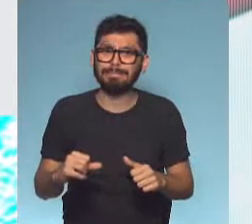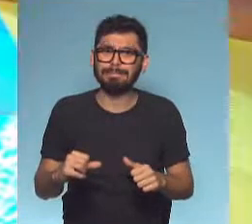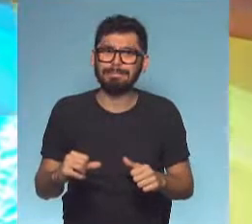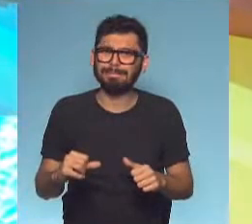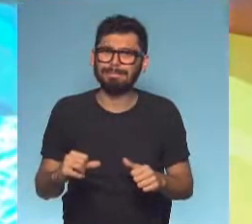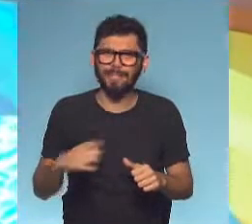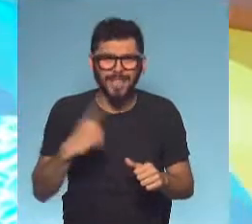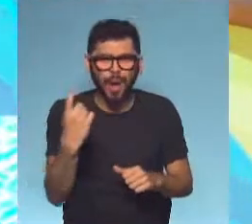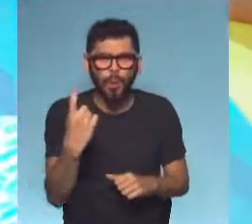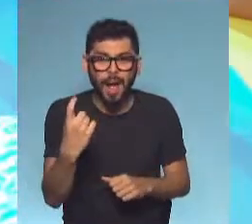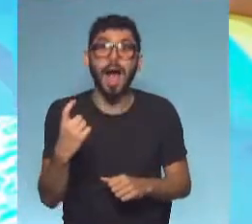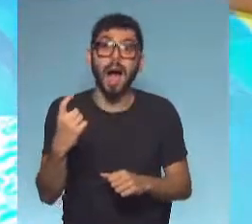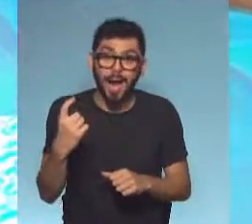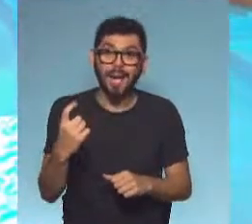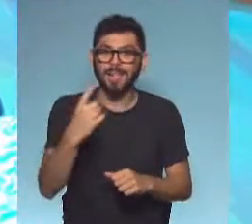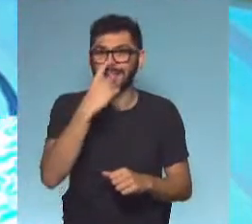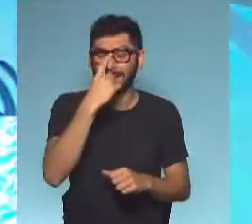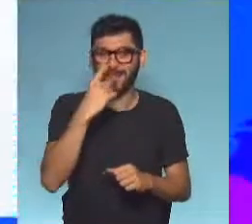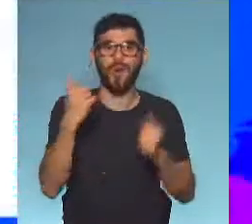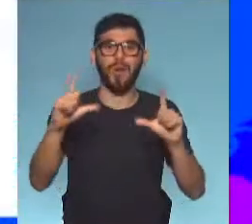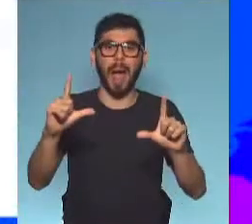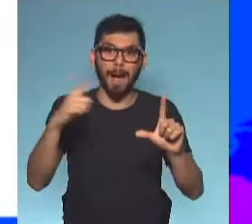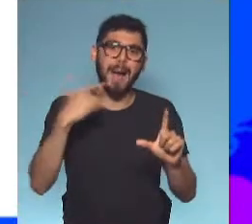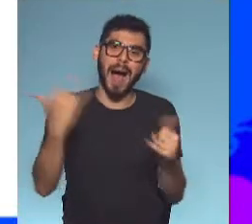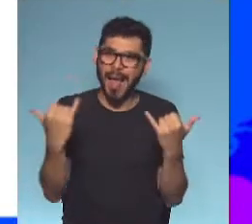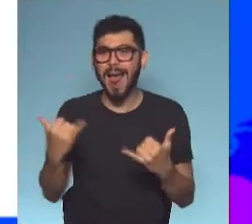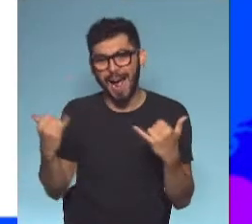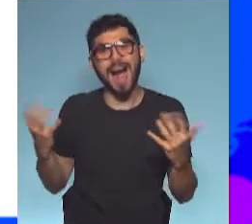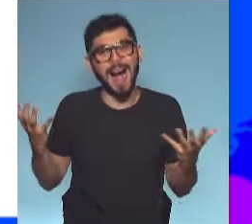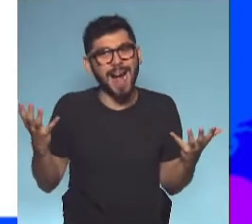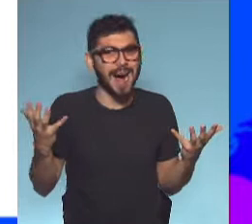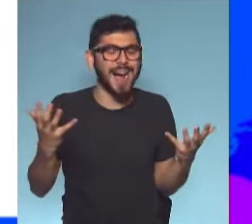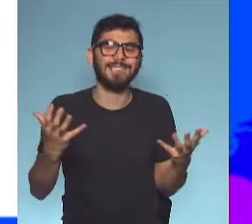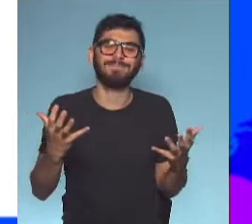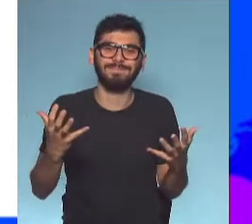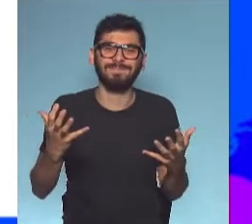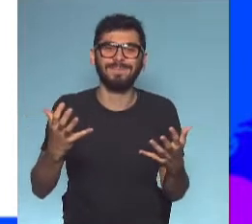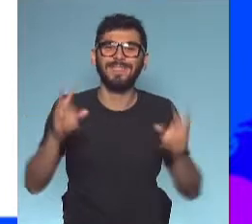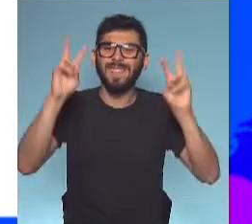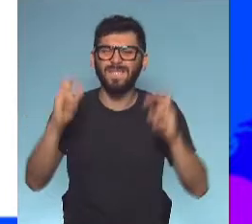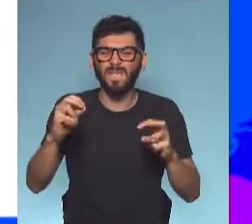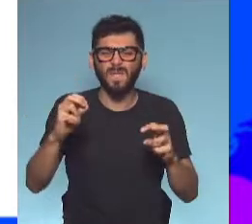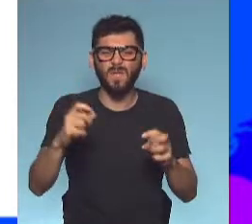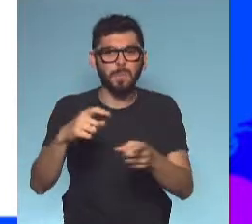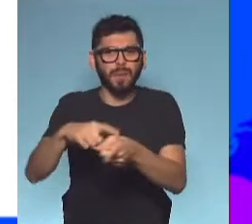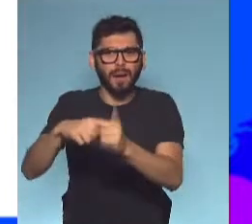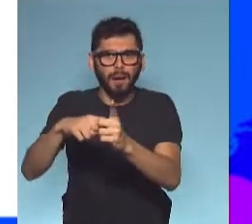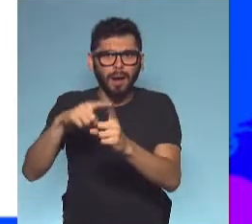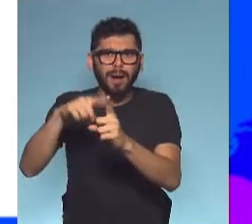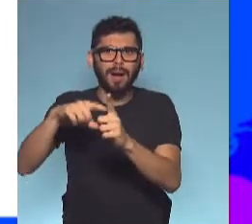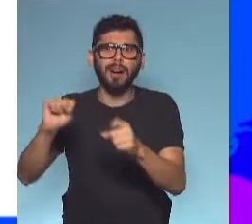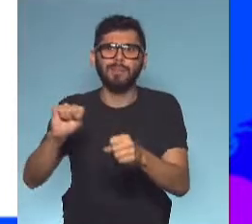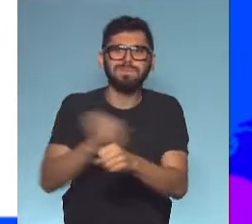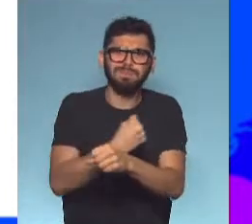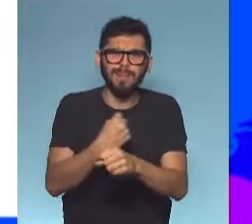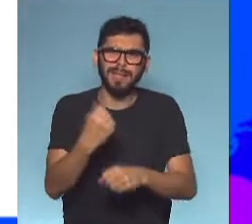¿Queda una placa? Bueno, sí hay. ¿Queda una placa? Tenemos. Siguiente placa. El tema de si se puede fracturar. Sí.